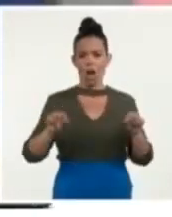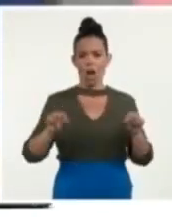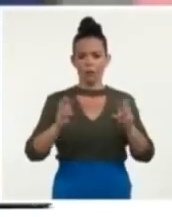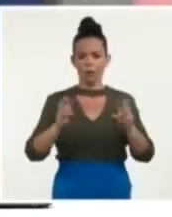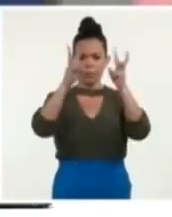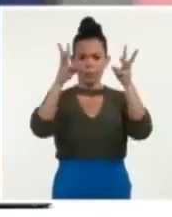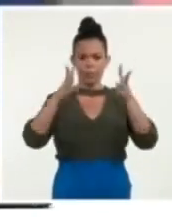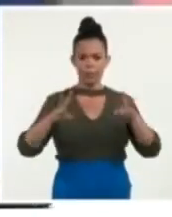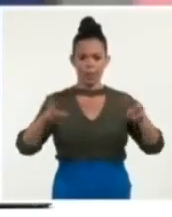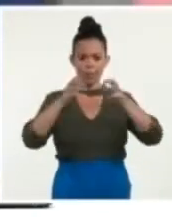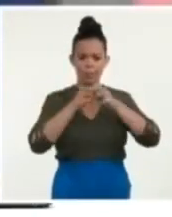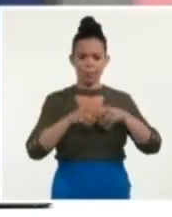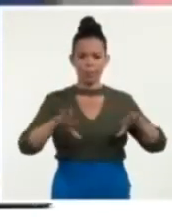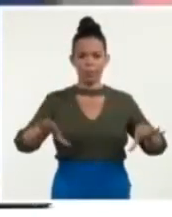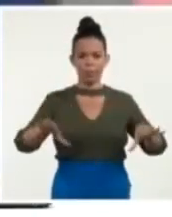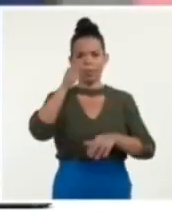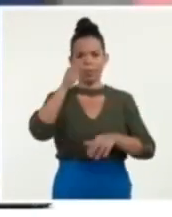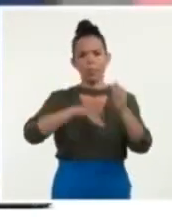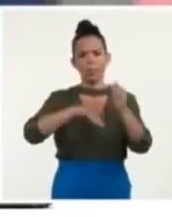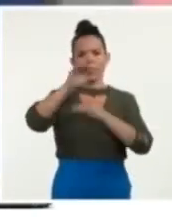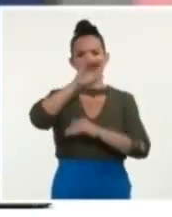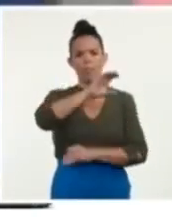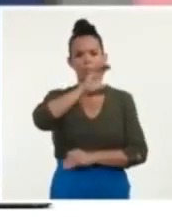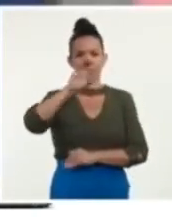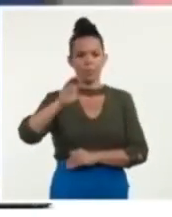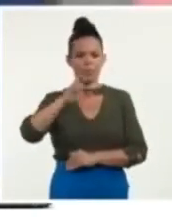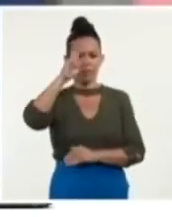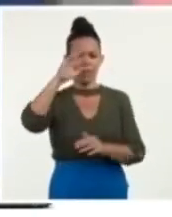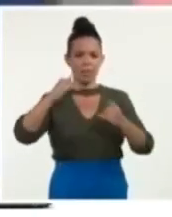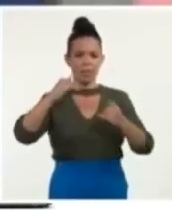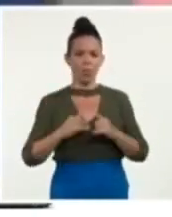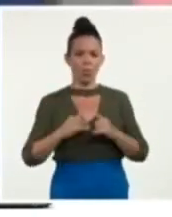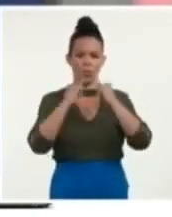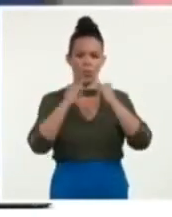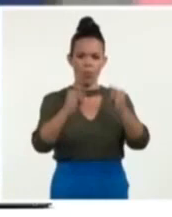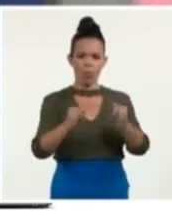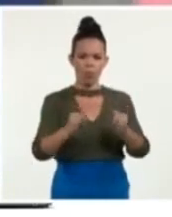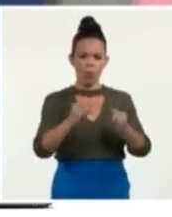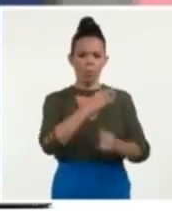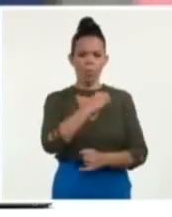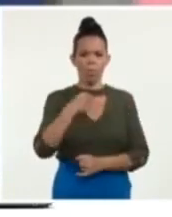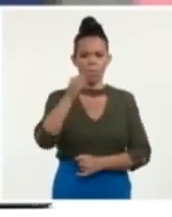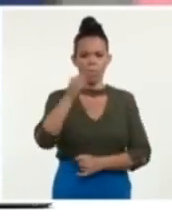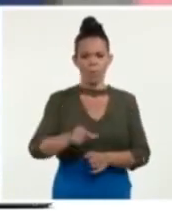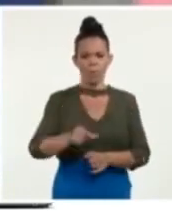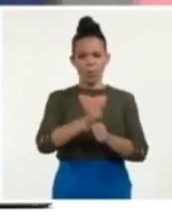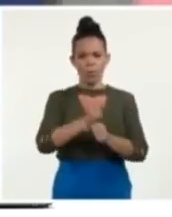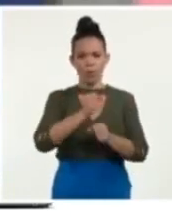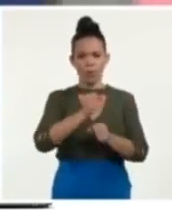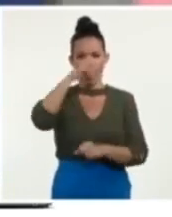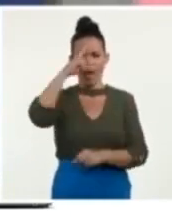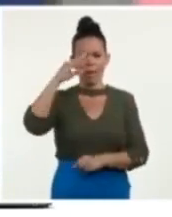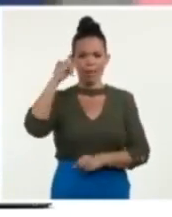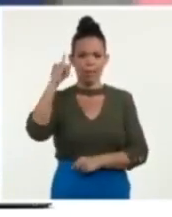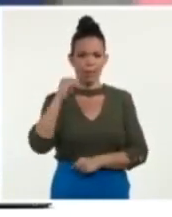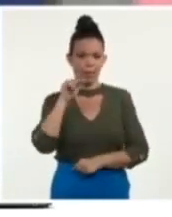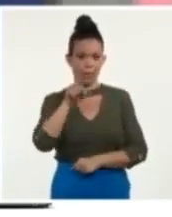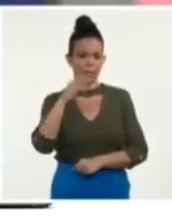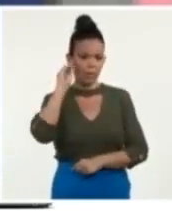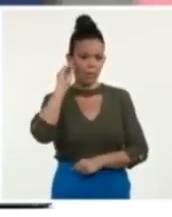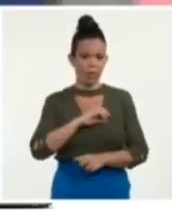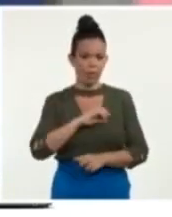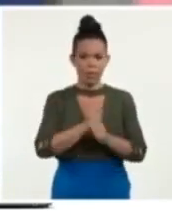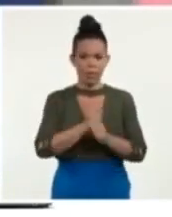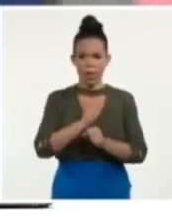Ministerio de Salud Pública de Cuba informa que el colaborador de la Brigada Médica Cubana en Haití, Alejandro Aguilera Milanés, quien se desempeña